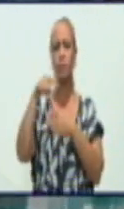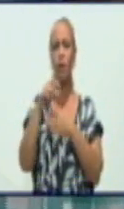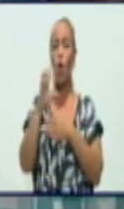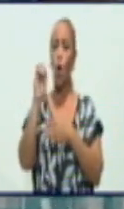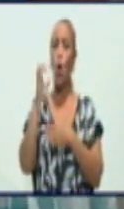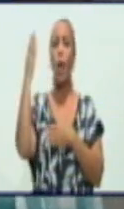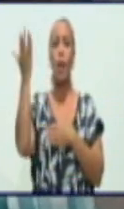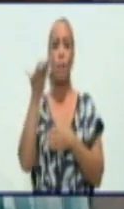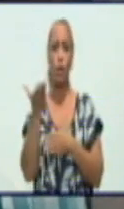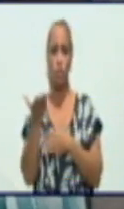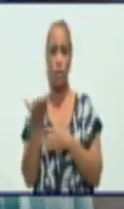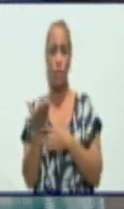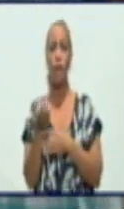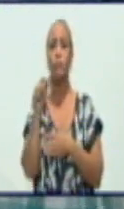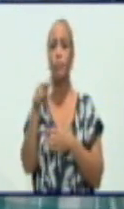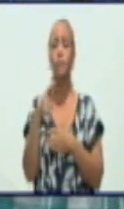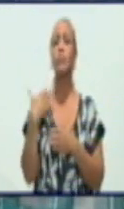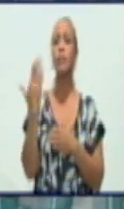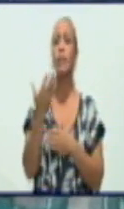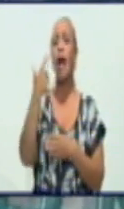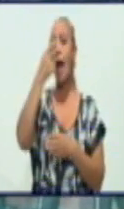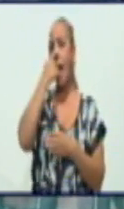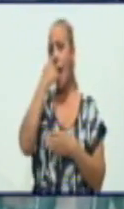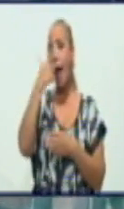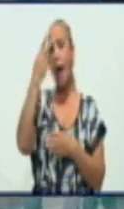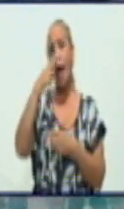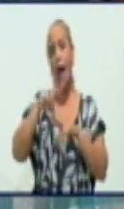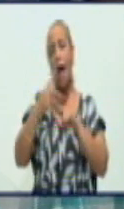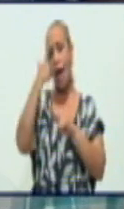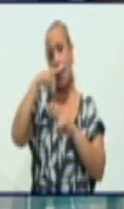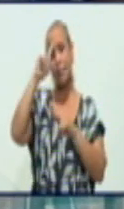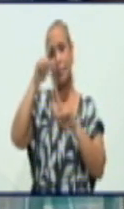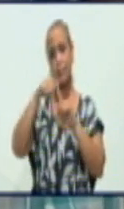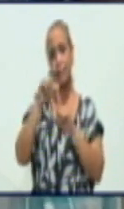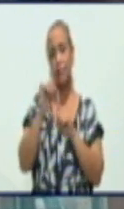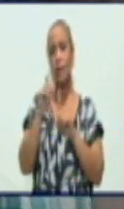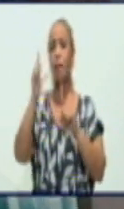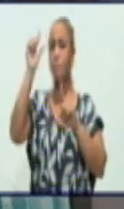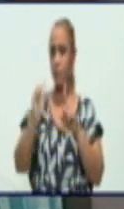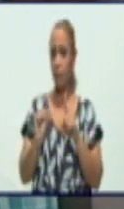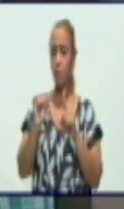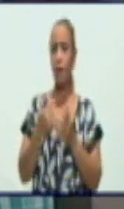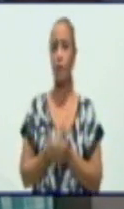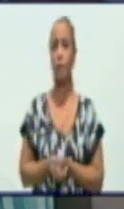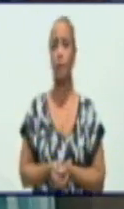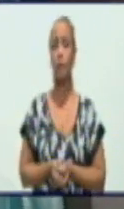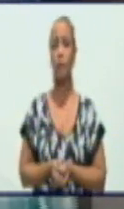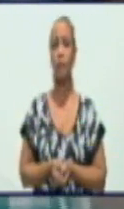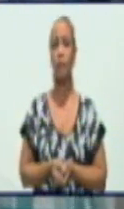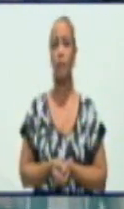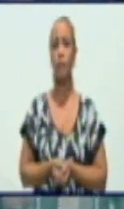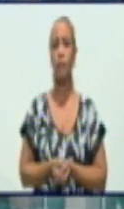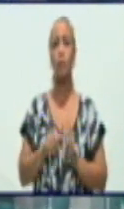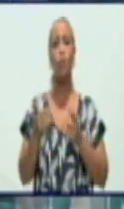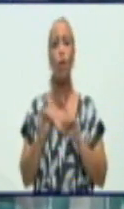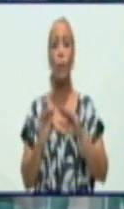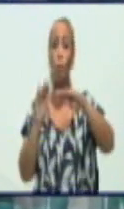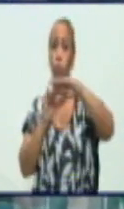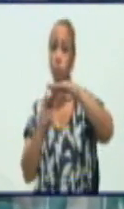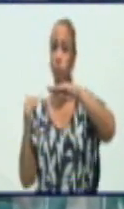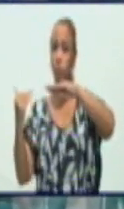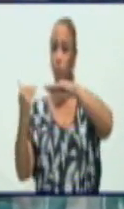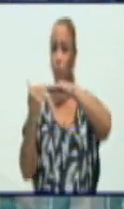si tocas en la fricción es mínima porque no es lo mismo que lo que pasará por germánica si pasaba por